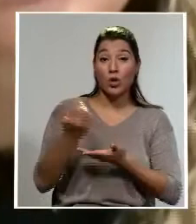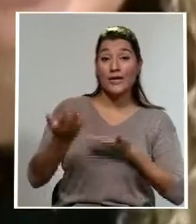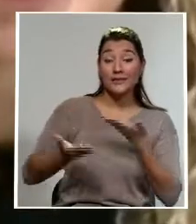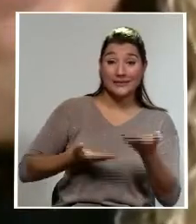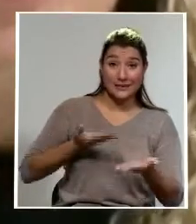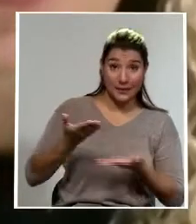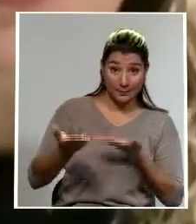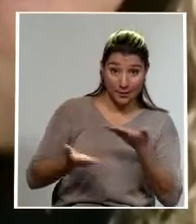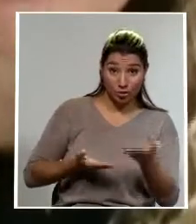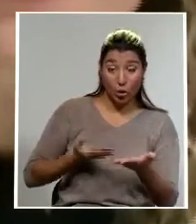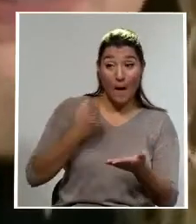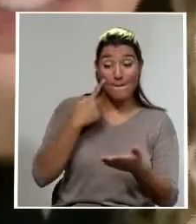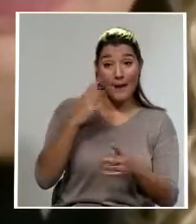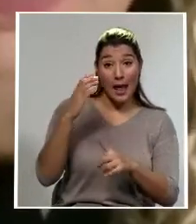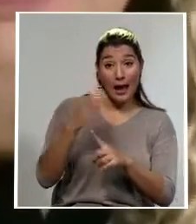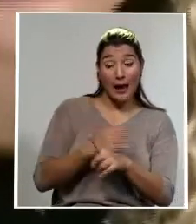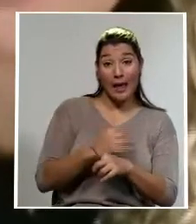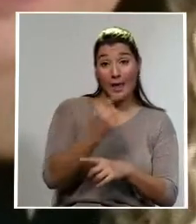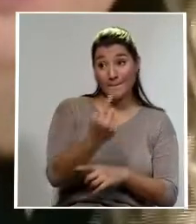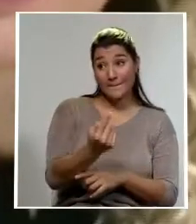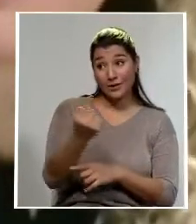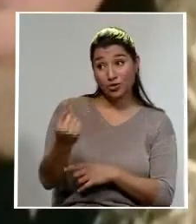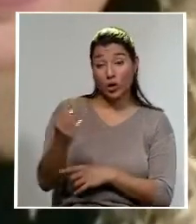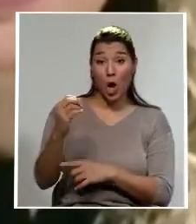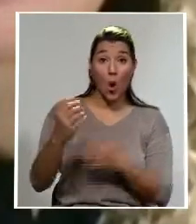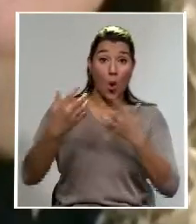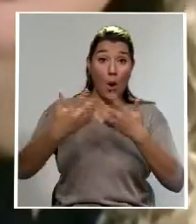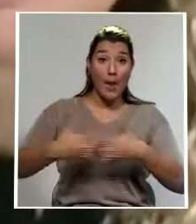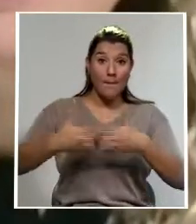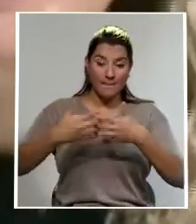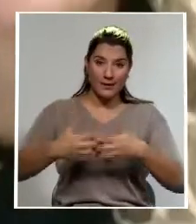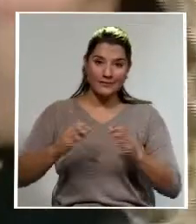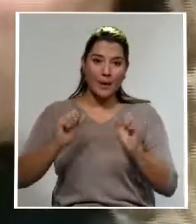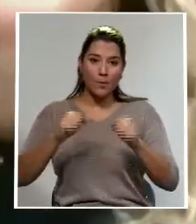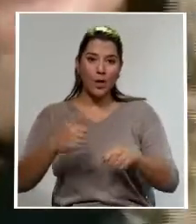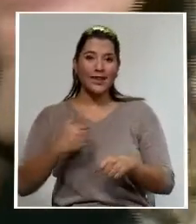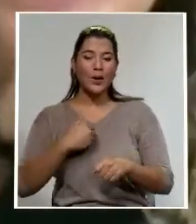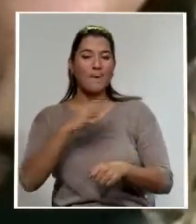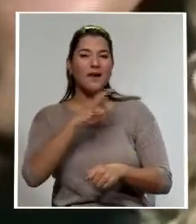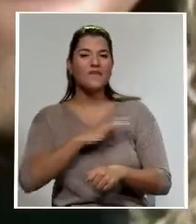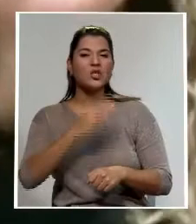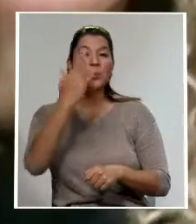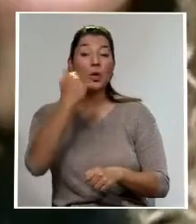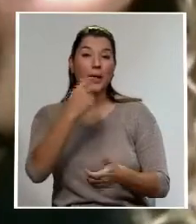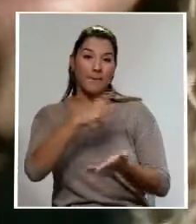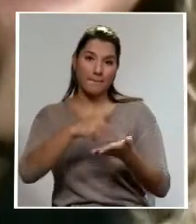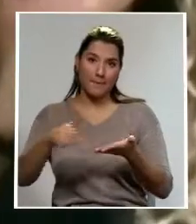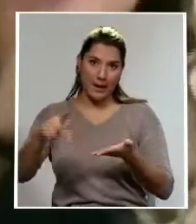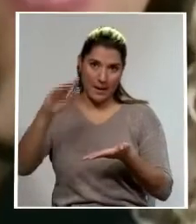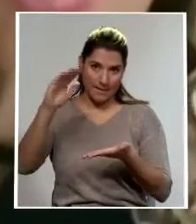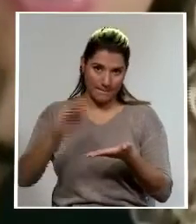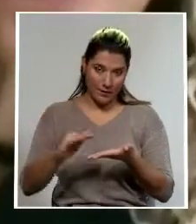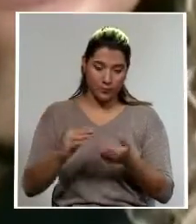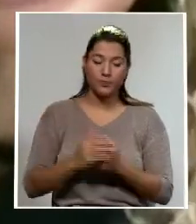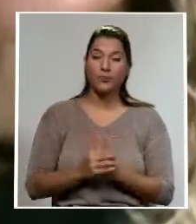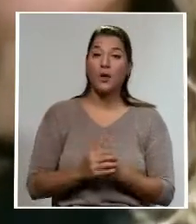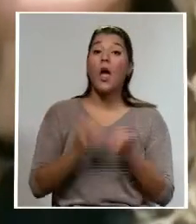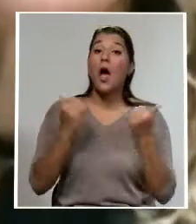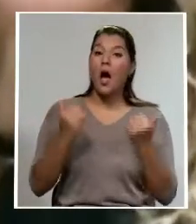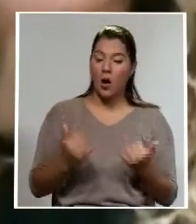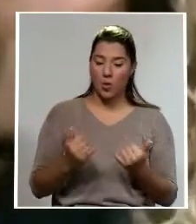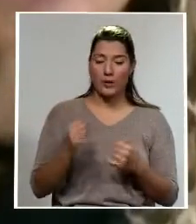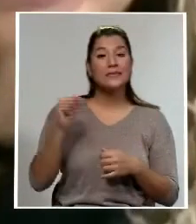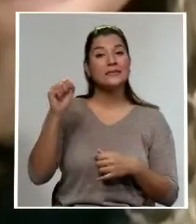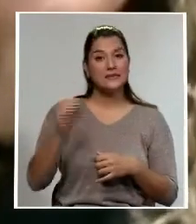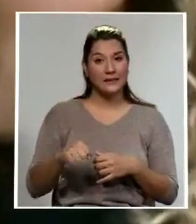residencial o empresarial, ciertamente se vea beneficiado. Ahora bien, es cierto, hoy